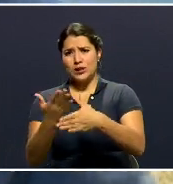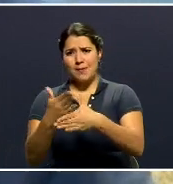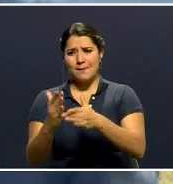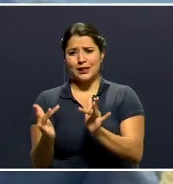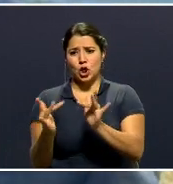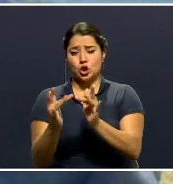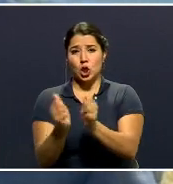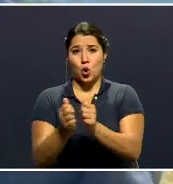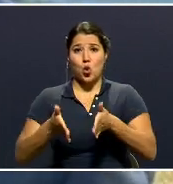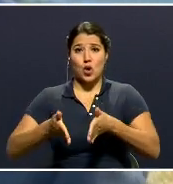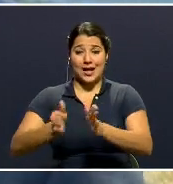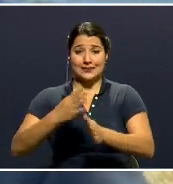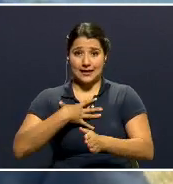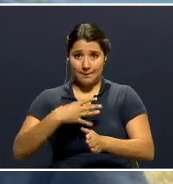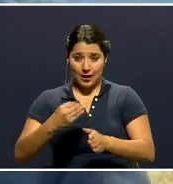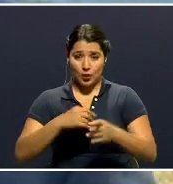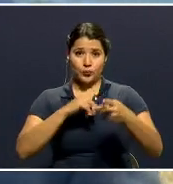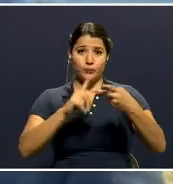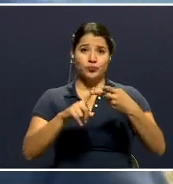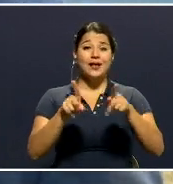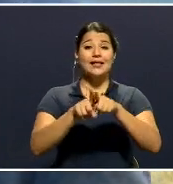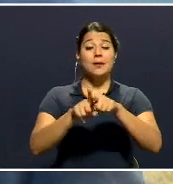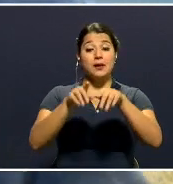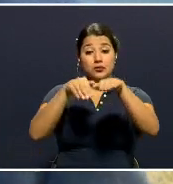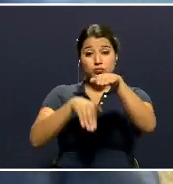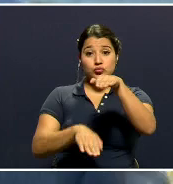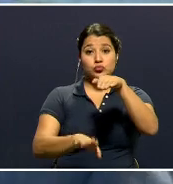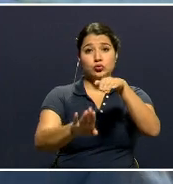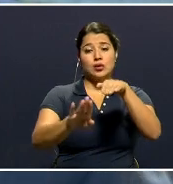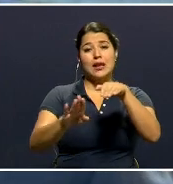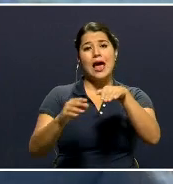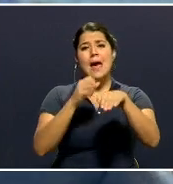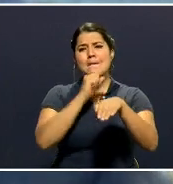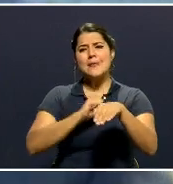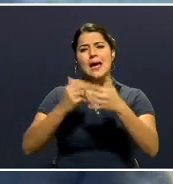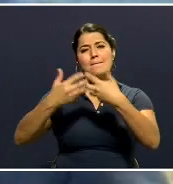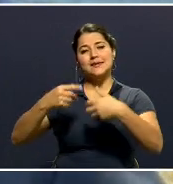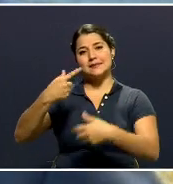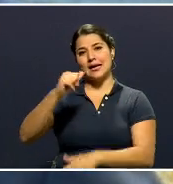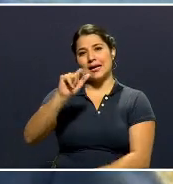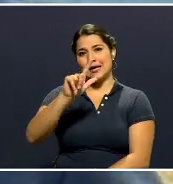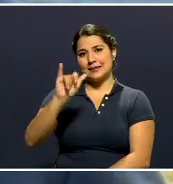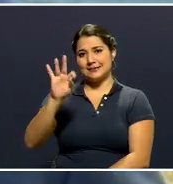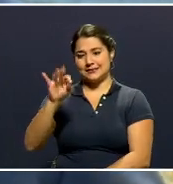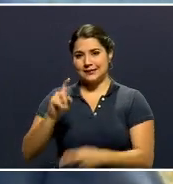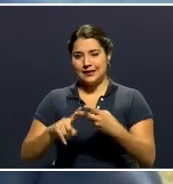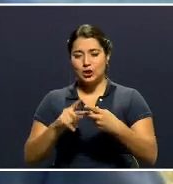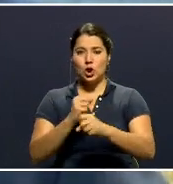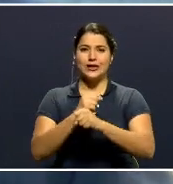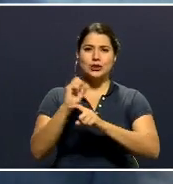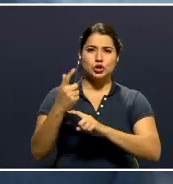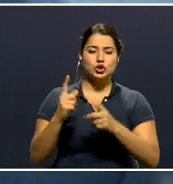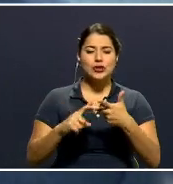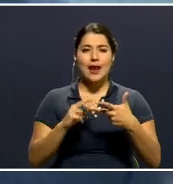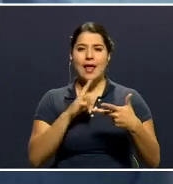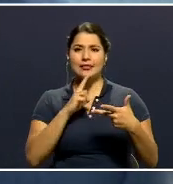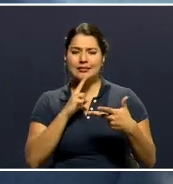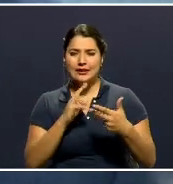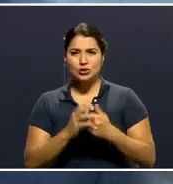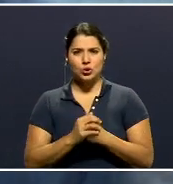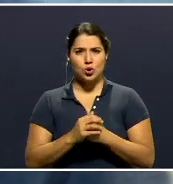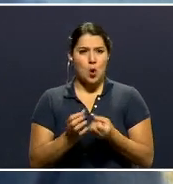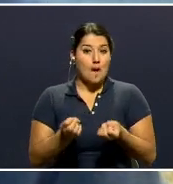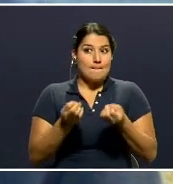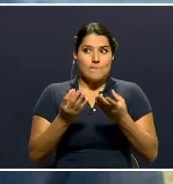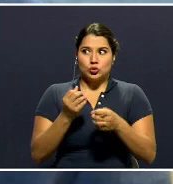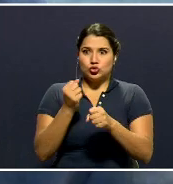Blancos. Están los pasos a desnivel en lo que conocíamos como la Gallito, el de las garantías sociales, los de los Atillos. Hay muchas